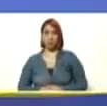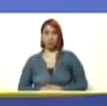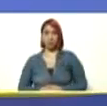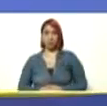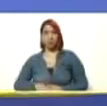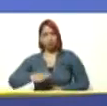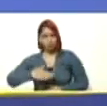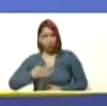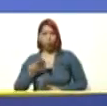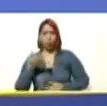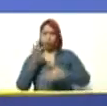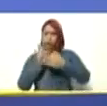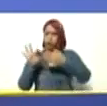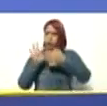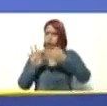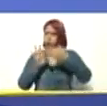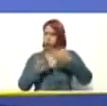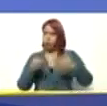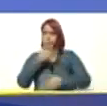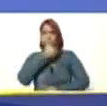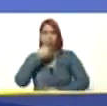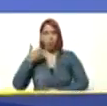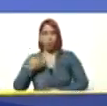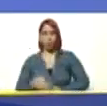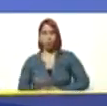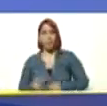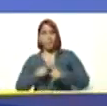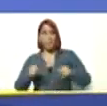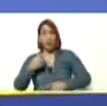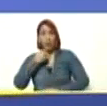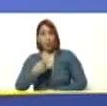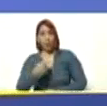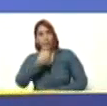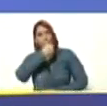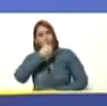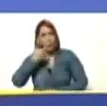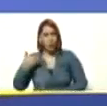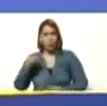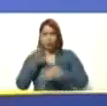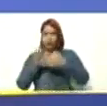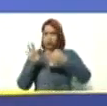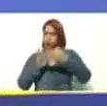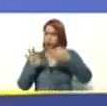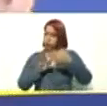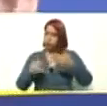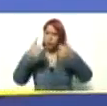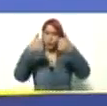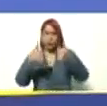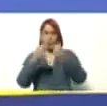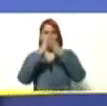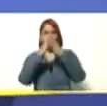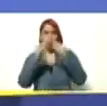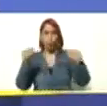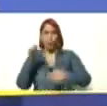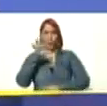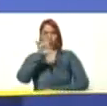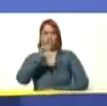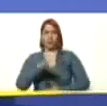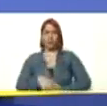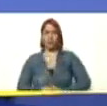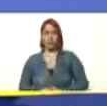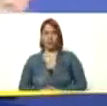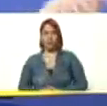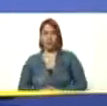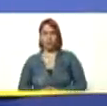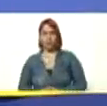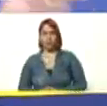Pudo haber funcionado mejor, pero digo que ha funcionado bien en todo el país.